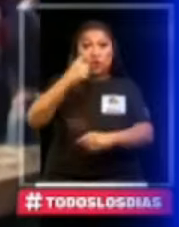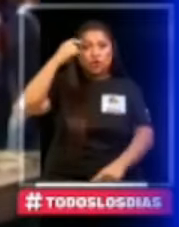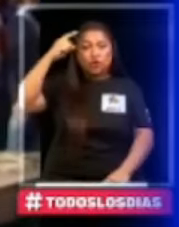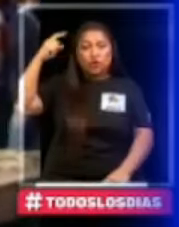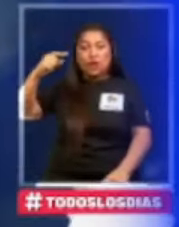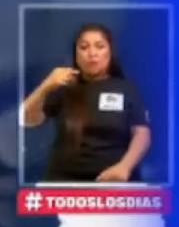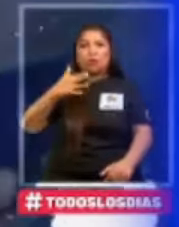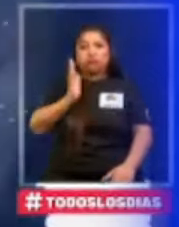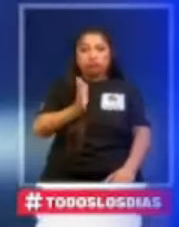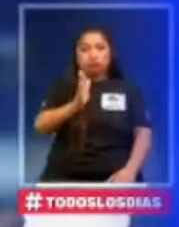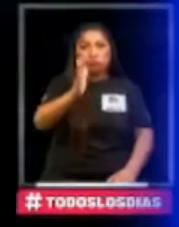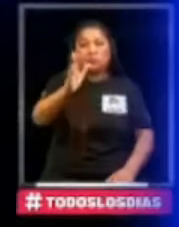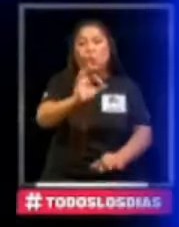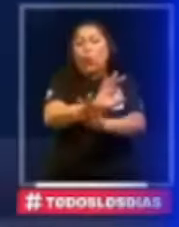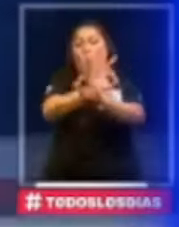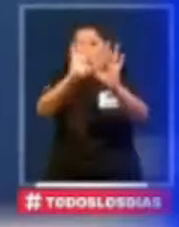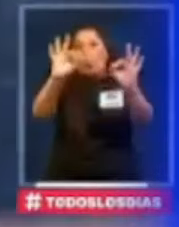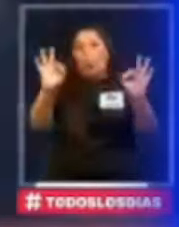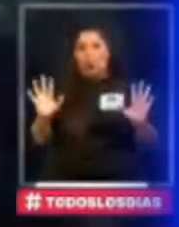lejos.